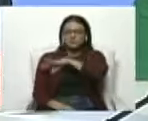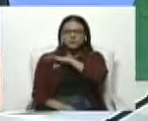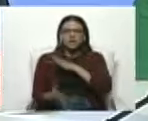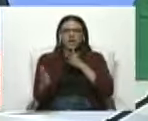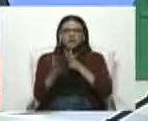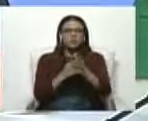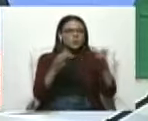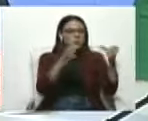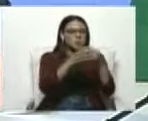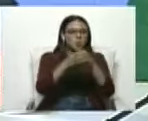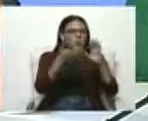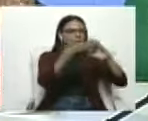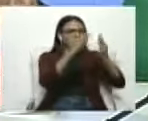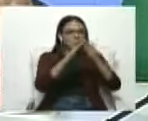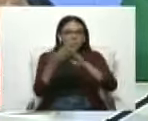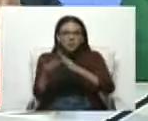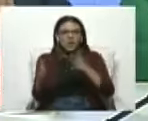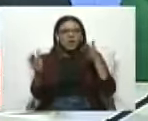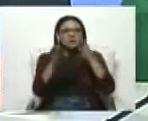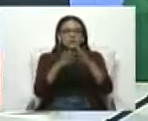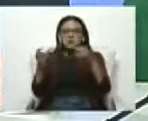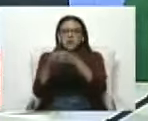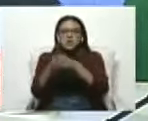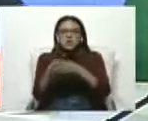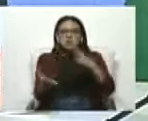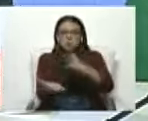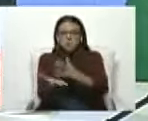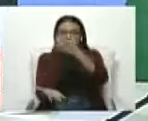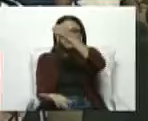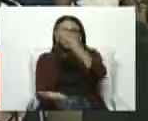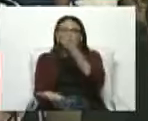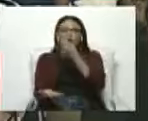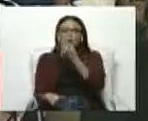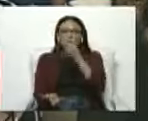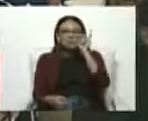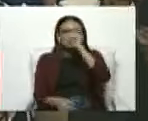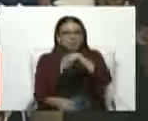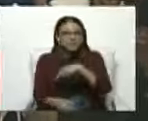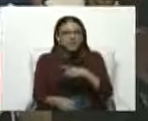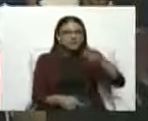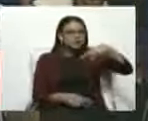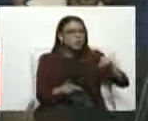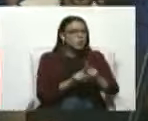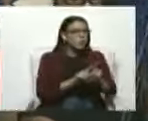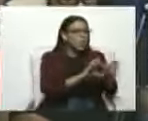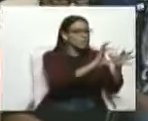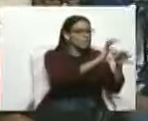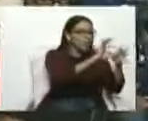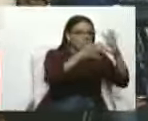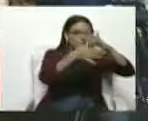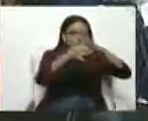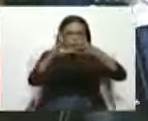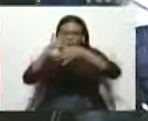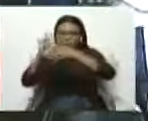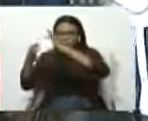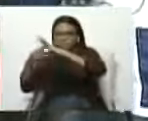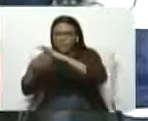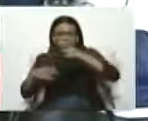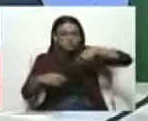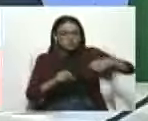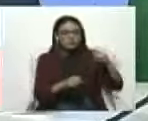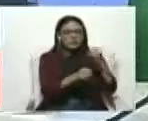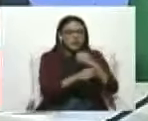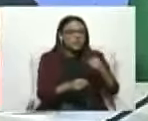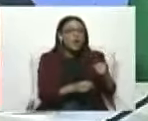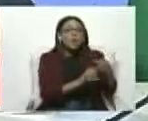fuerzas organizadas a lo largo y ancho de todo el país. No en balde, en la guerra económica, las mujeres, sobre